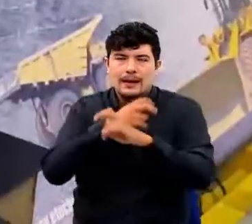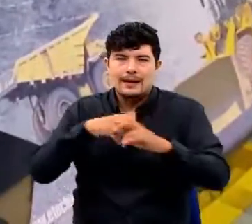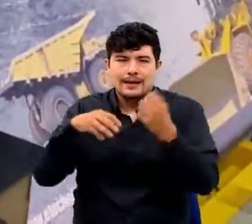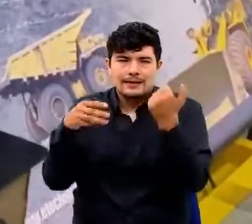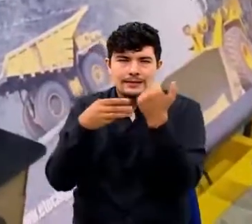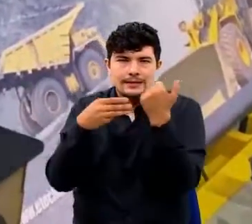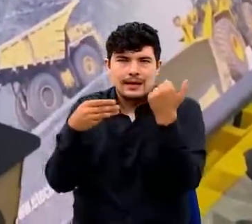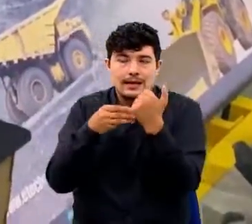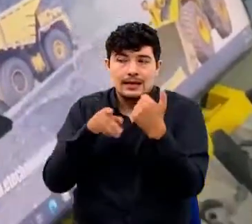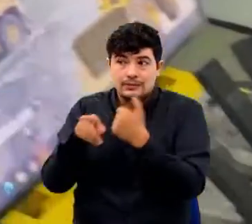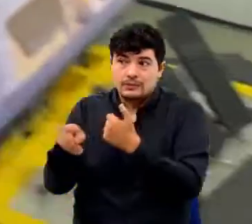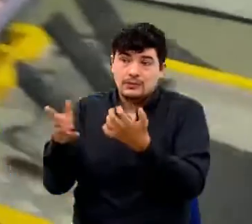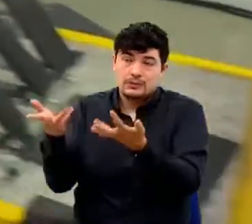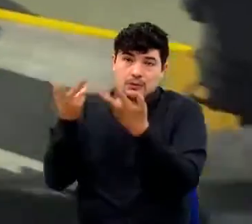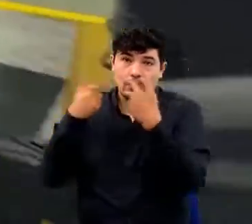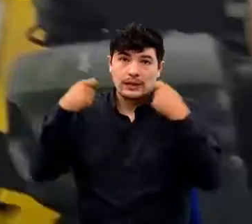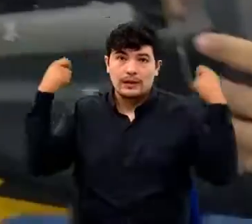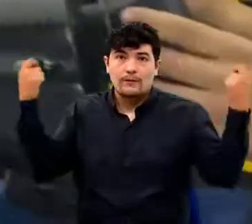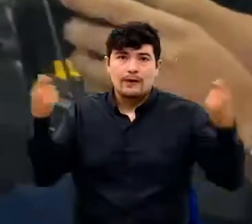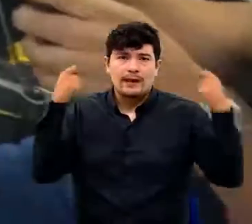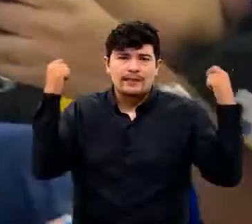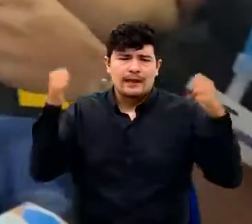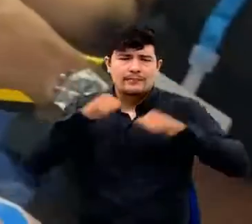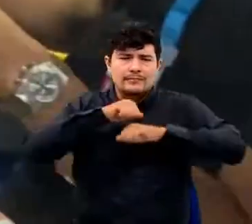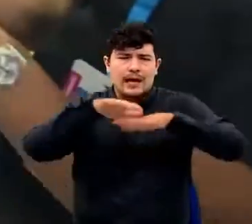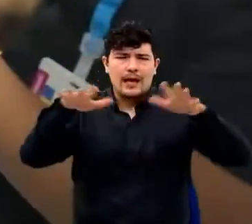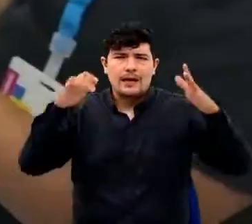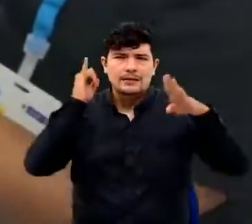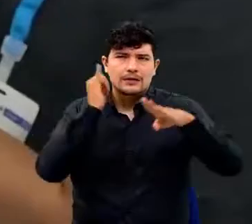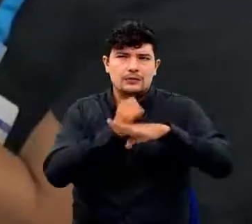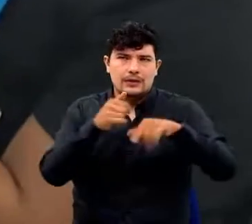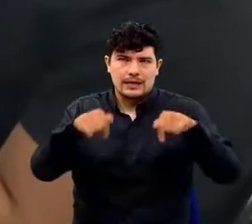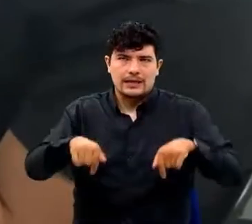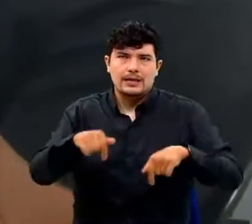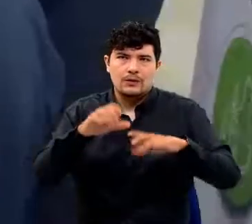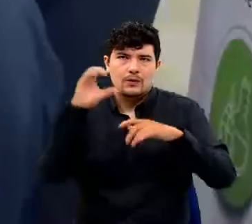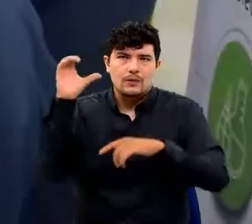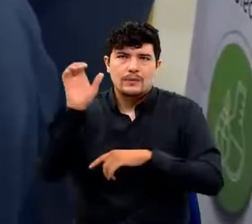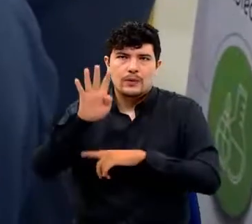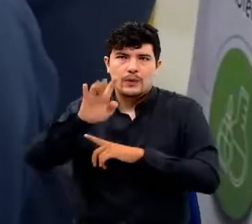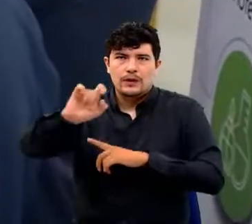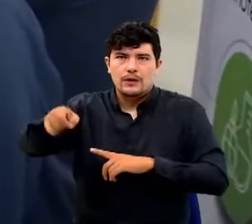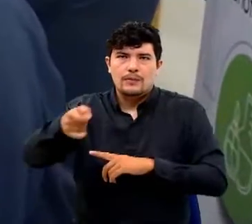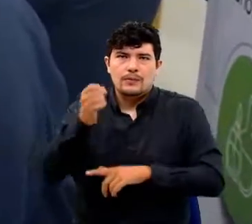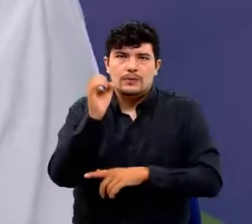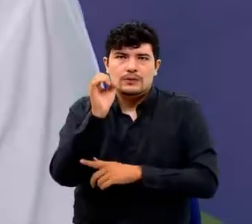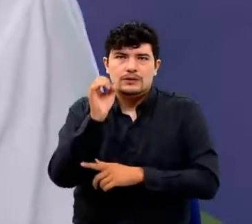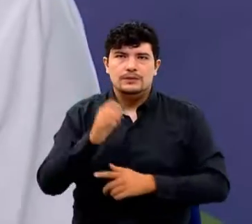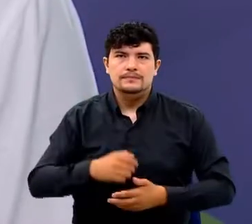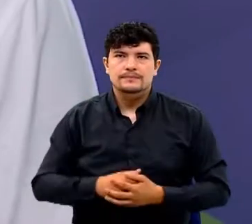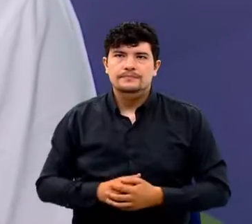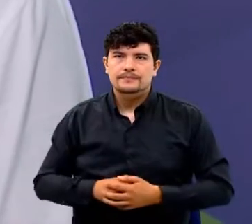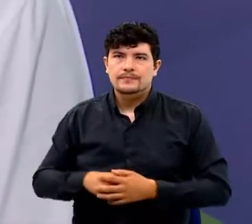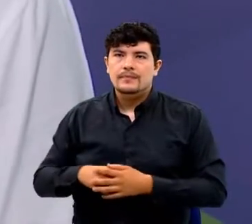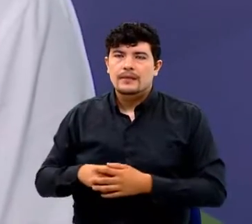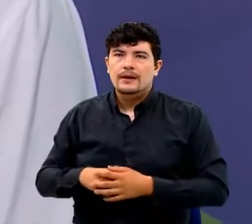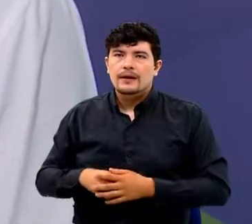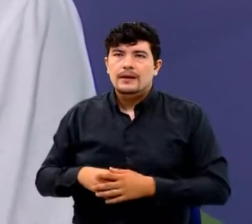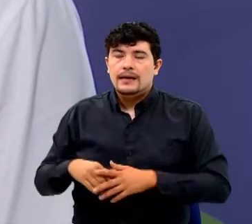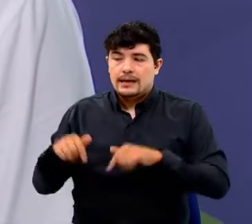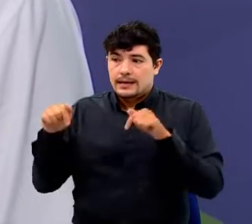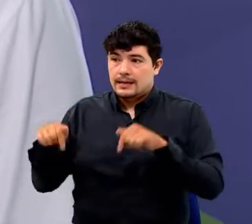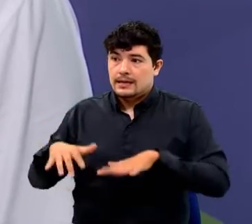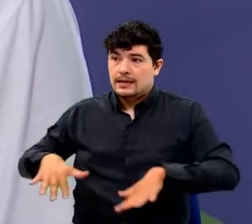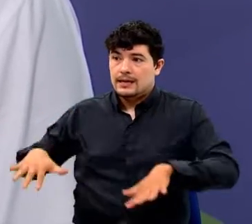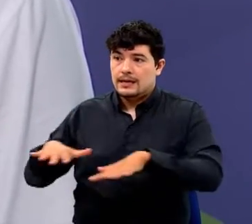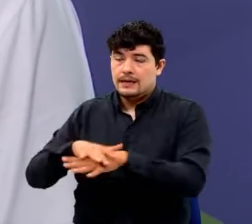un poco de esa oferta institucional que están presentando hoy en Colombia 4.0. El Parque Nuevo Bucaramanga es